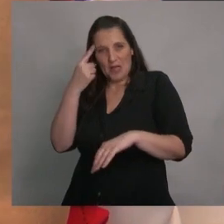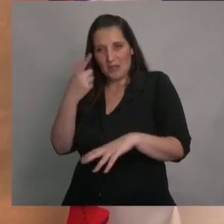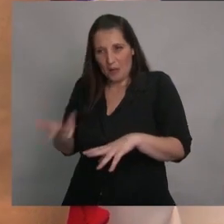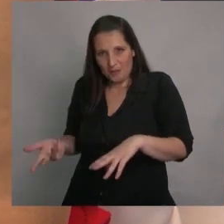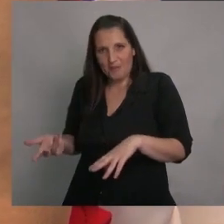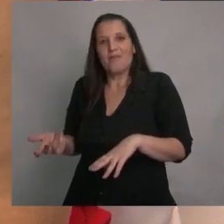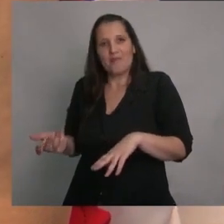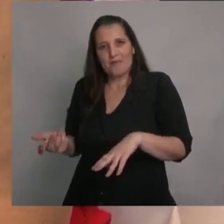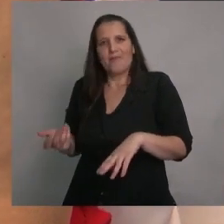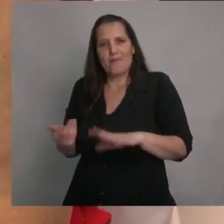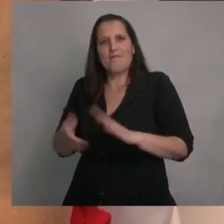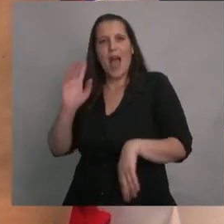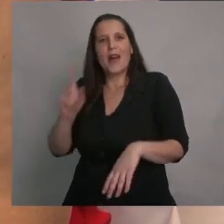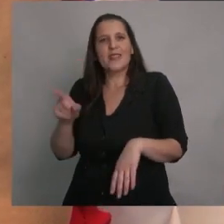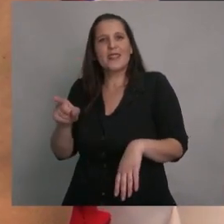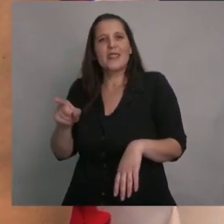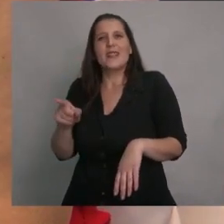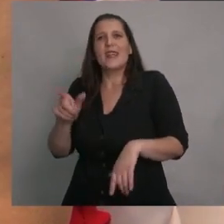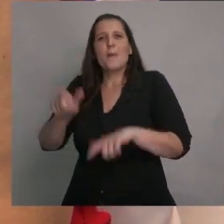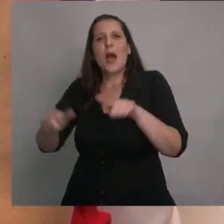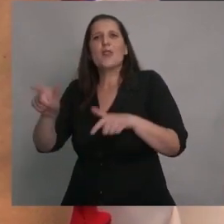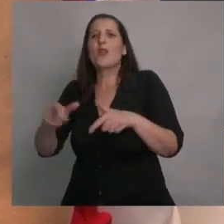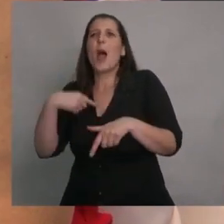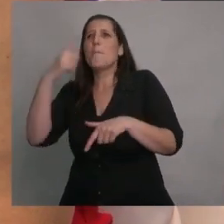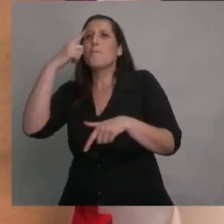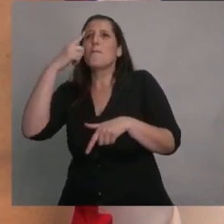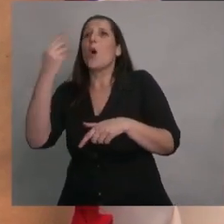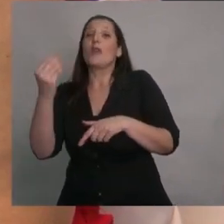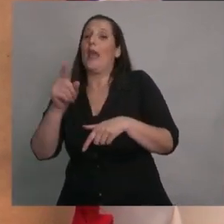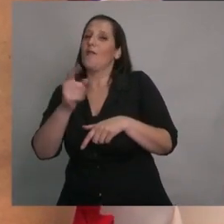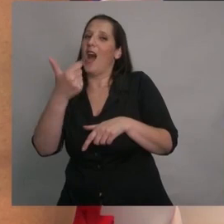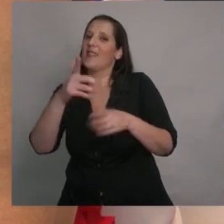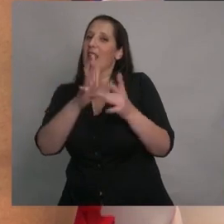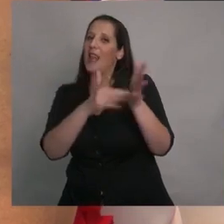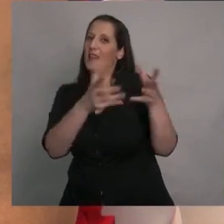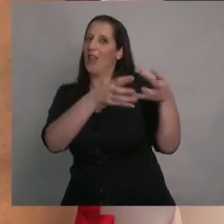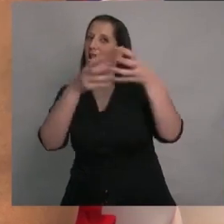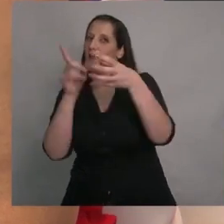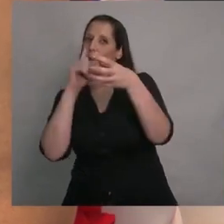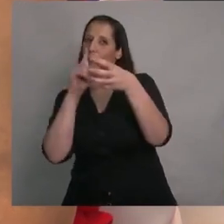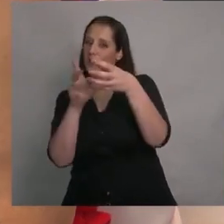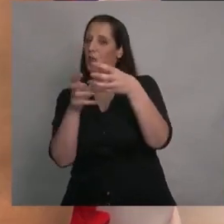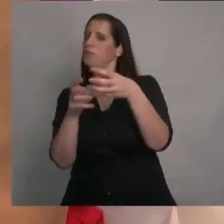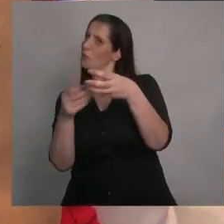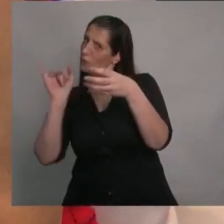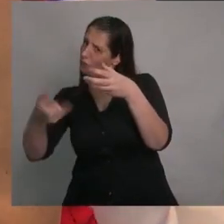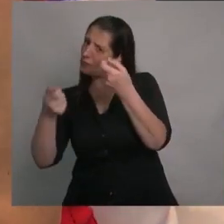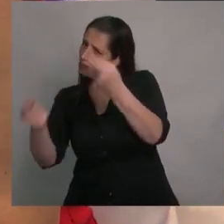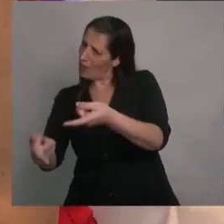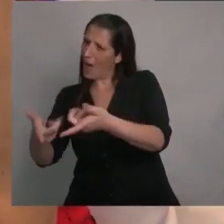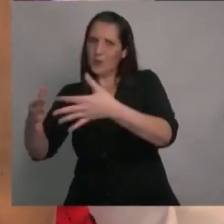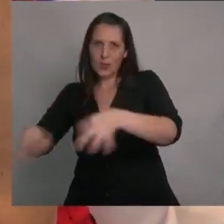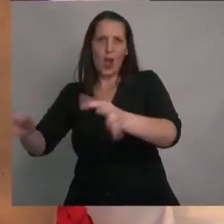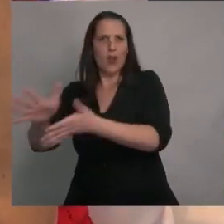al aspecto más conservador y faccional, se les aparecen a las gentes como una forma de ponerse al amparo del control